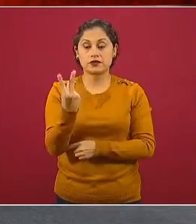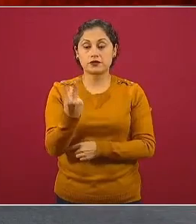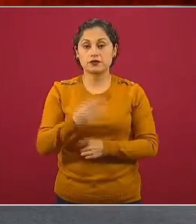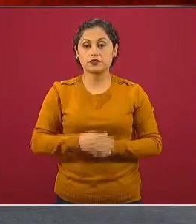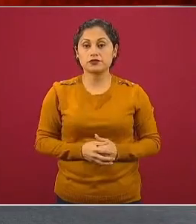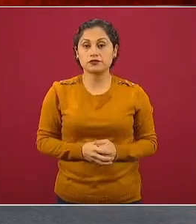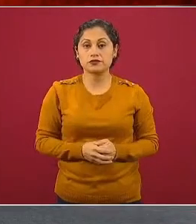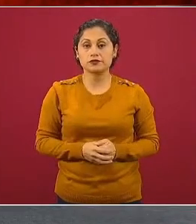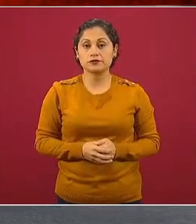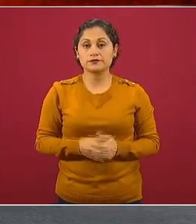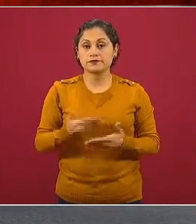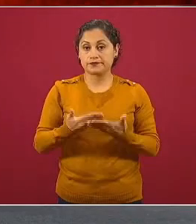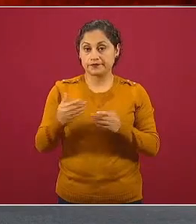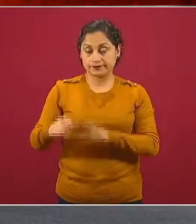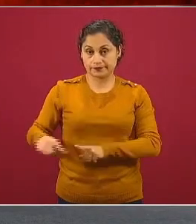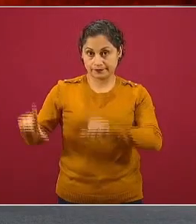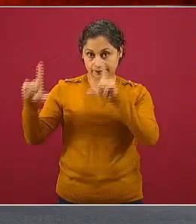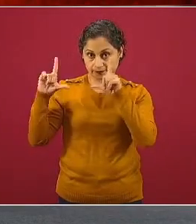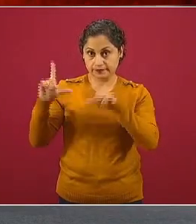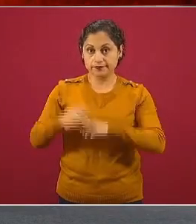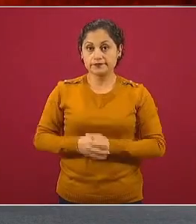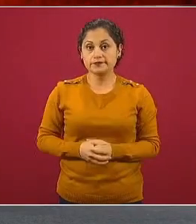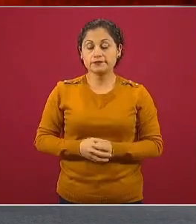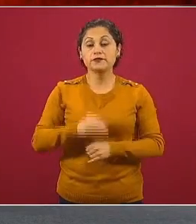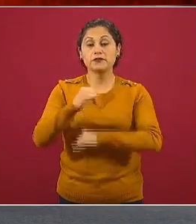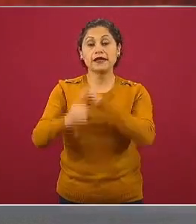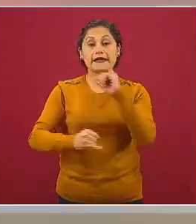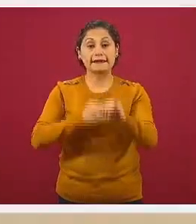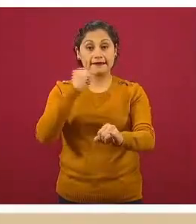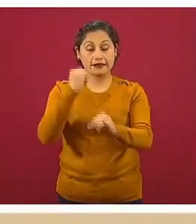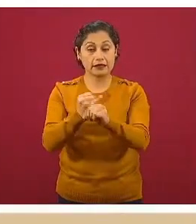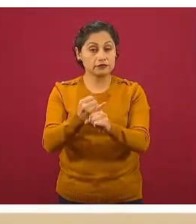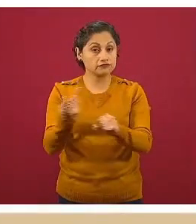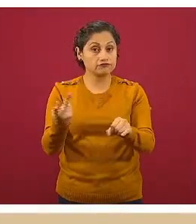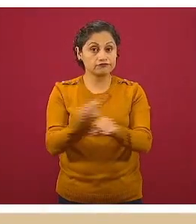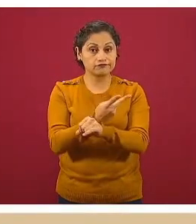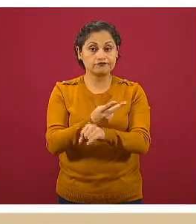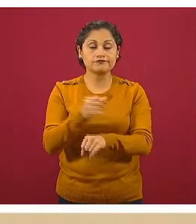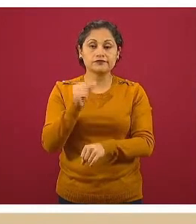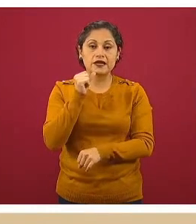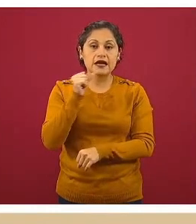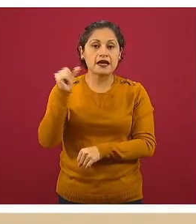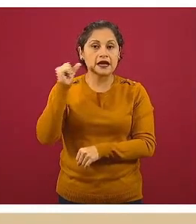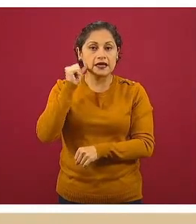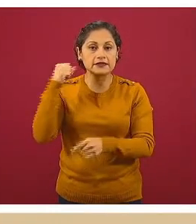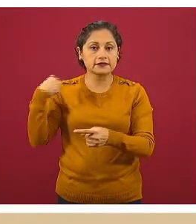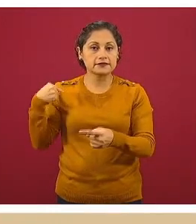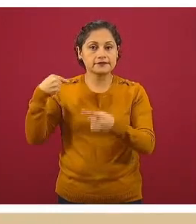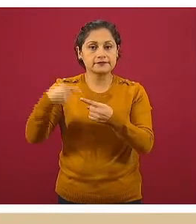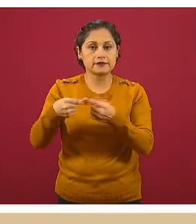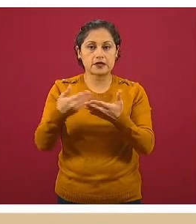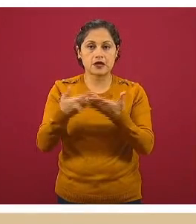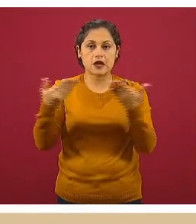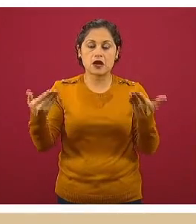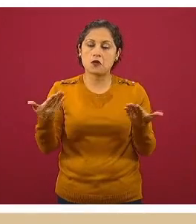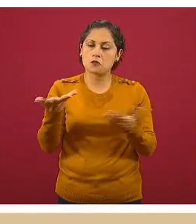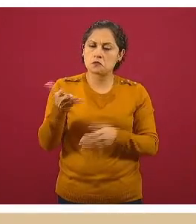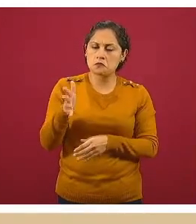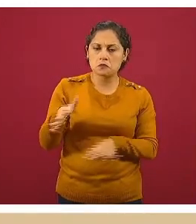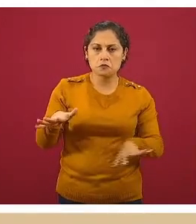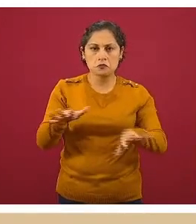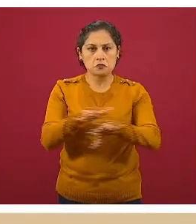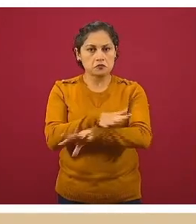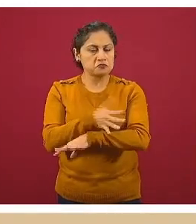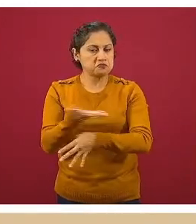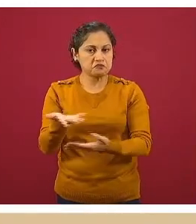a la diapositiva del panorama internacional, la cual, si ustedes comparan con la del día anterior, prácticamente no tiene cambios